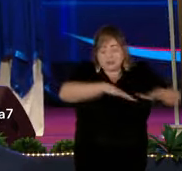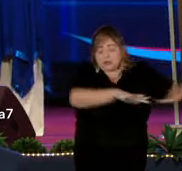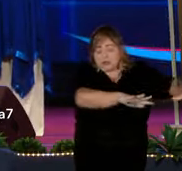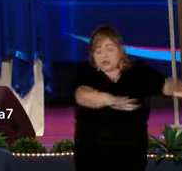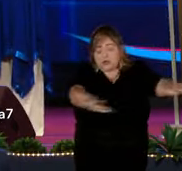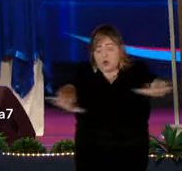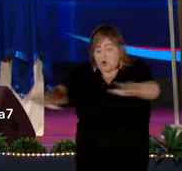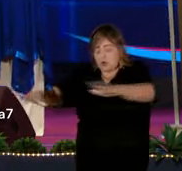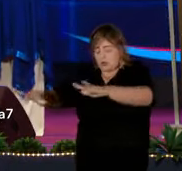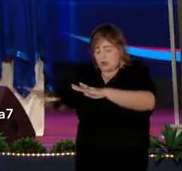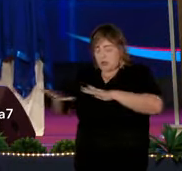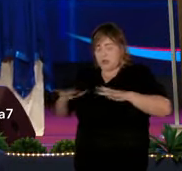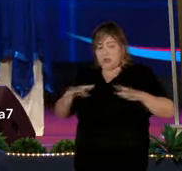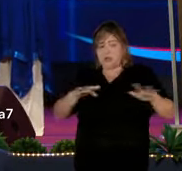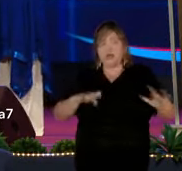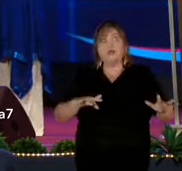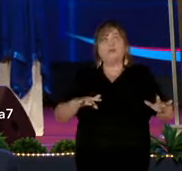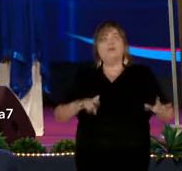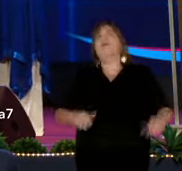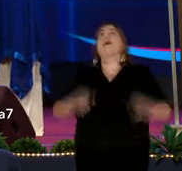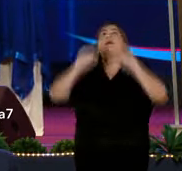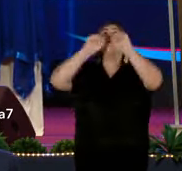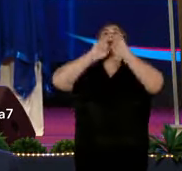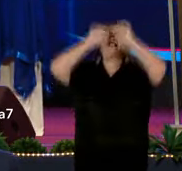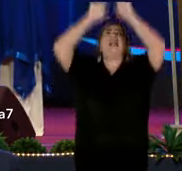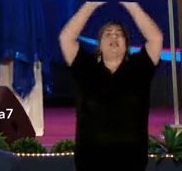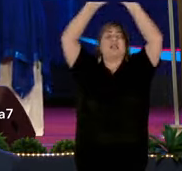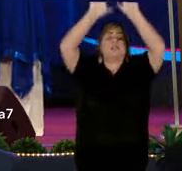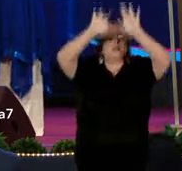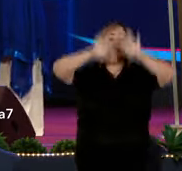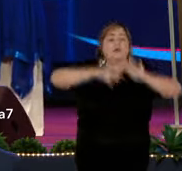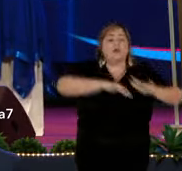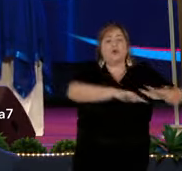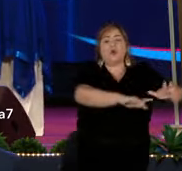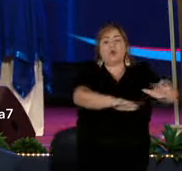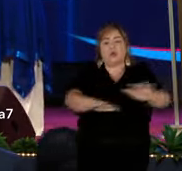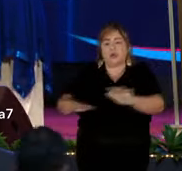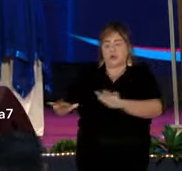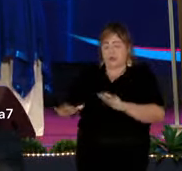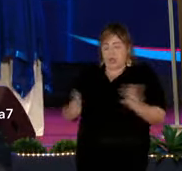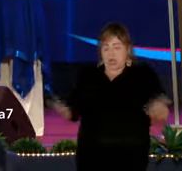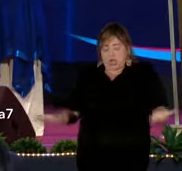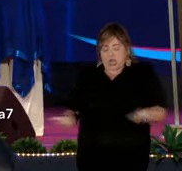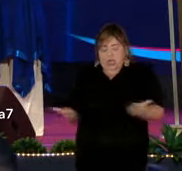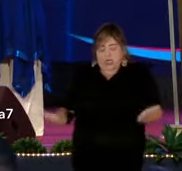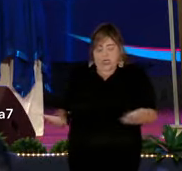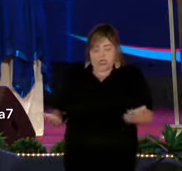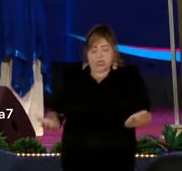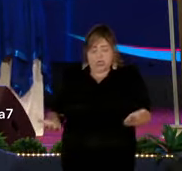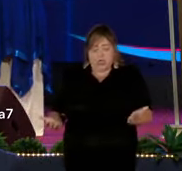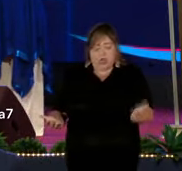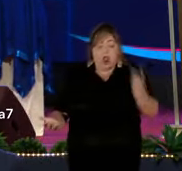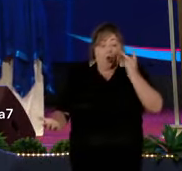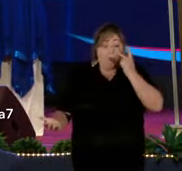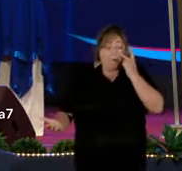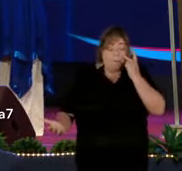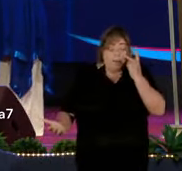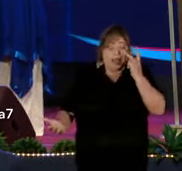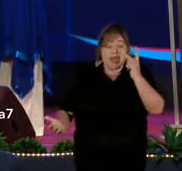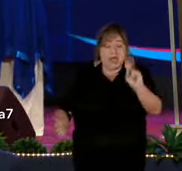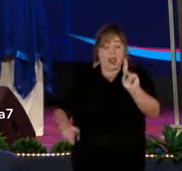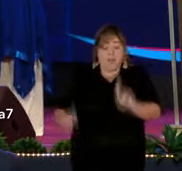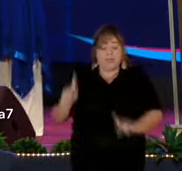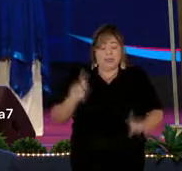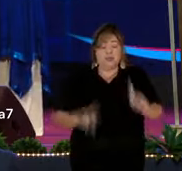tu bendición desde el cielo, Padre. Y aquí los veré testificando que por